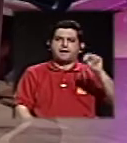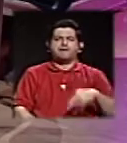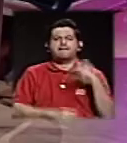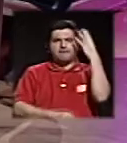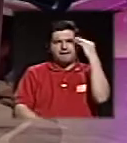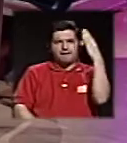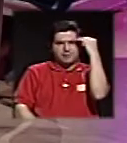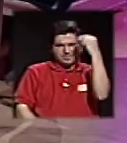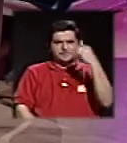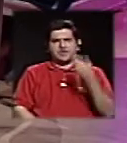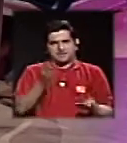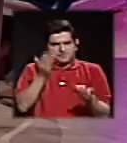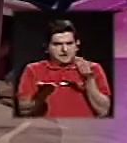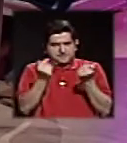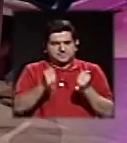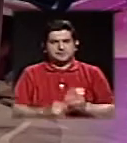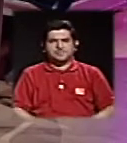experiencia